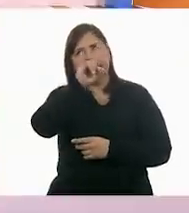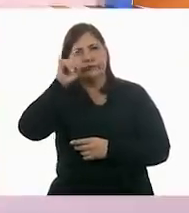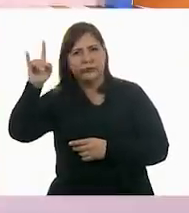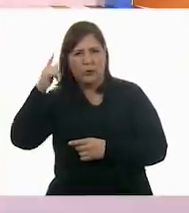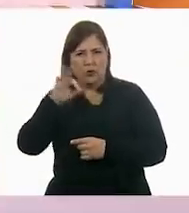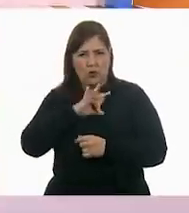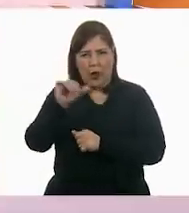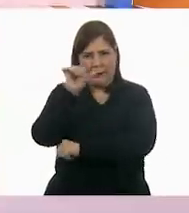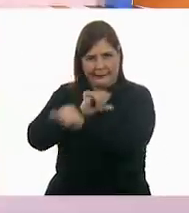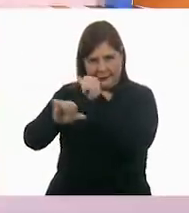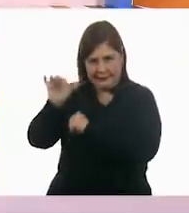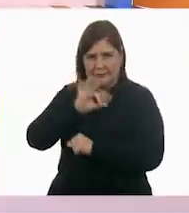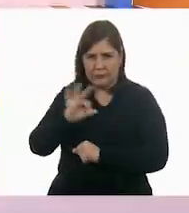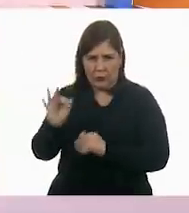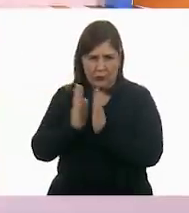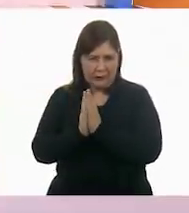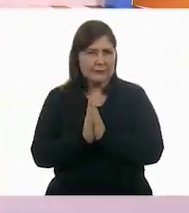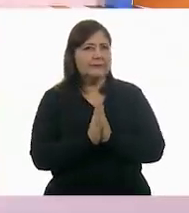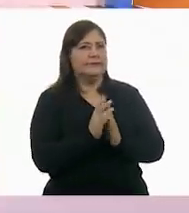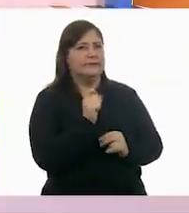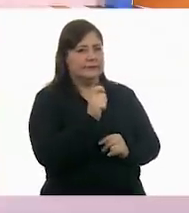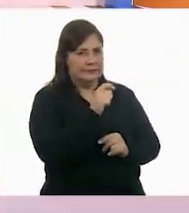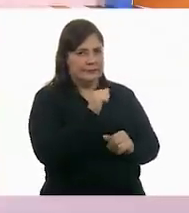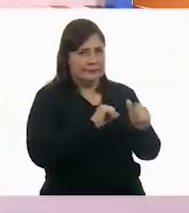Vamos a cambiar. Ahora tú pásate de aquel lado. ¡Tocata!